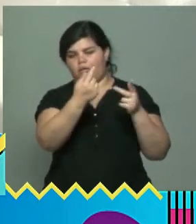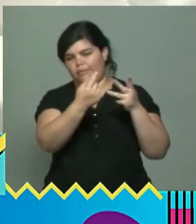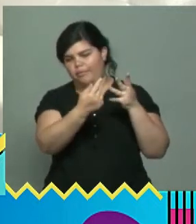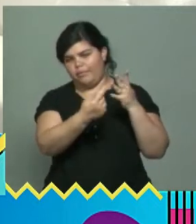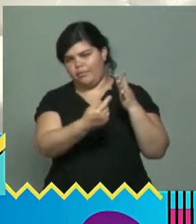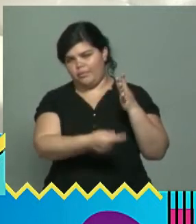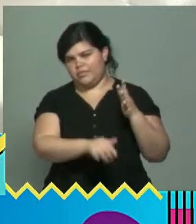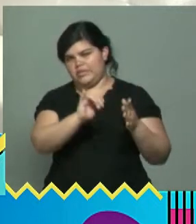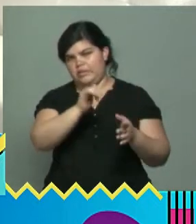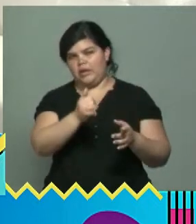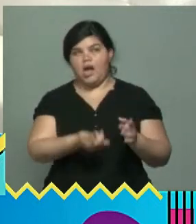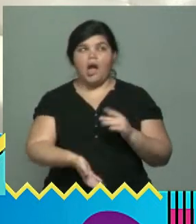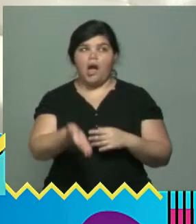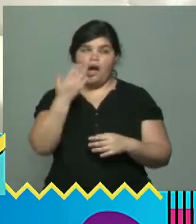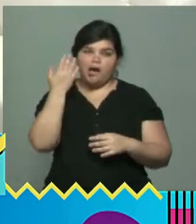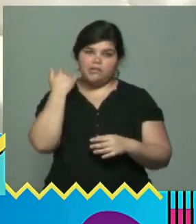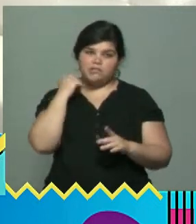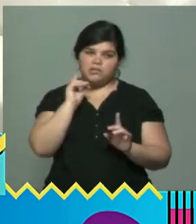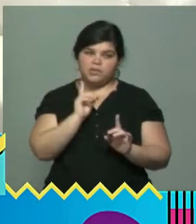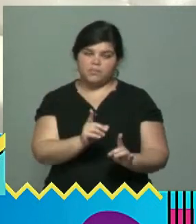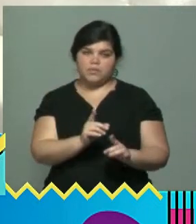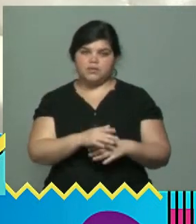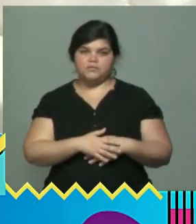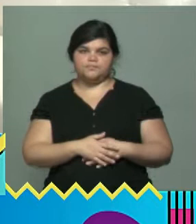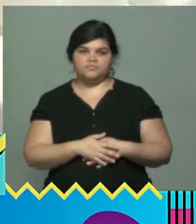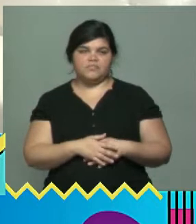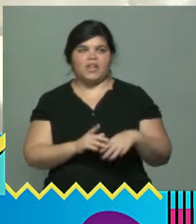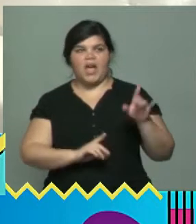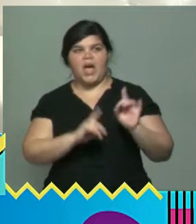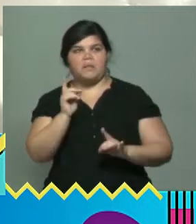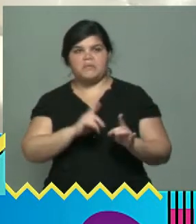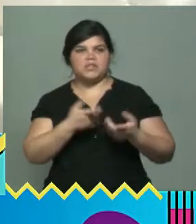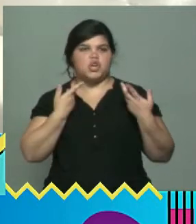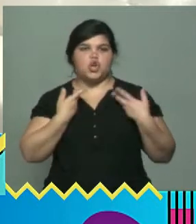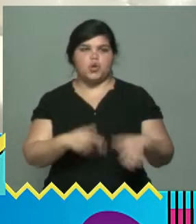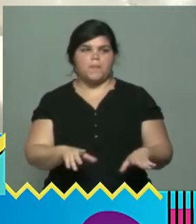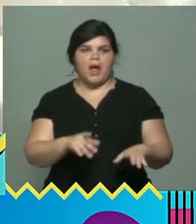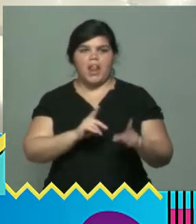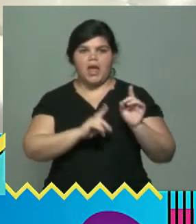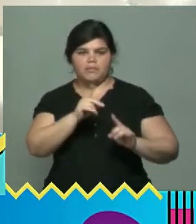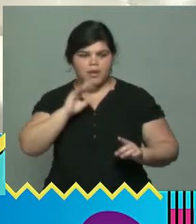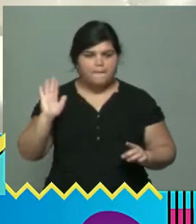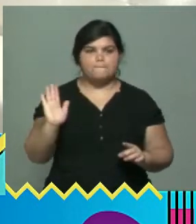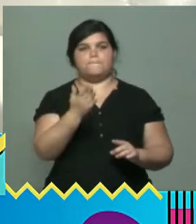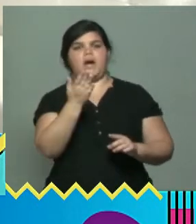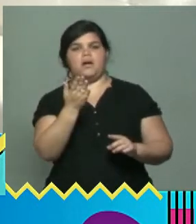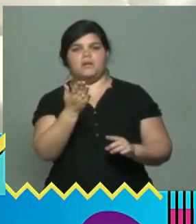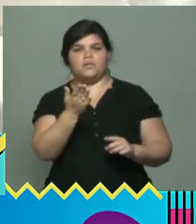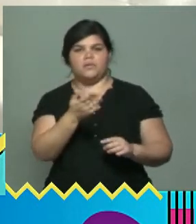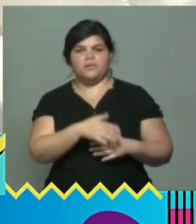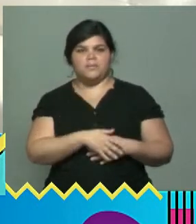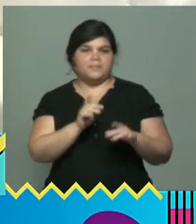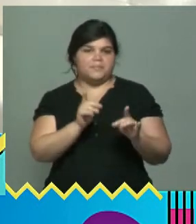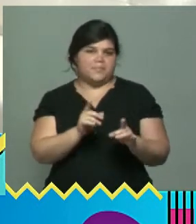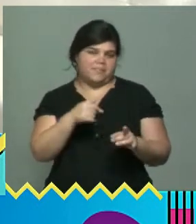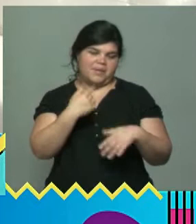Bien. Generaciones antiguas también lo veían hasta a lo mejor bien visto el cachetazo dado a tiempo, ¿no? Esto que, bueno, vamos a hablar seguramente en el transcurso del